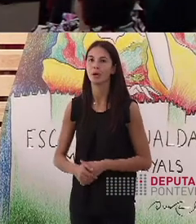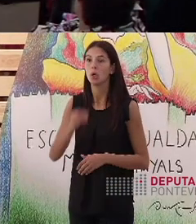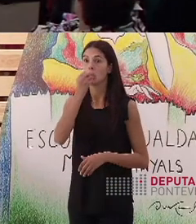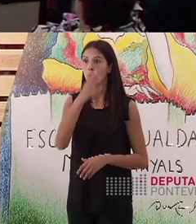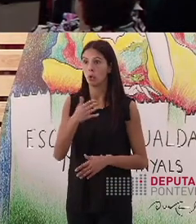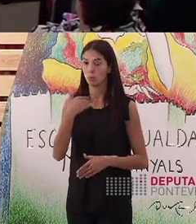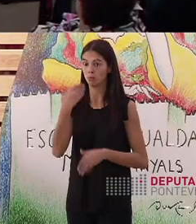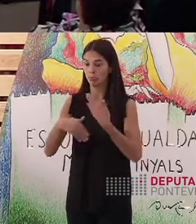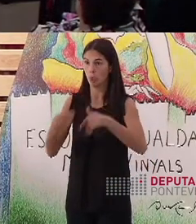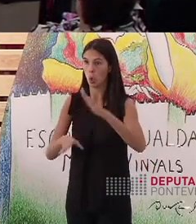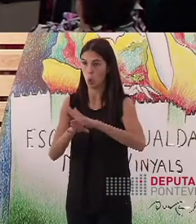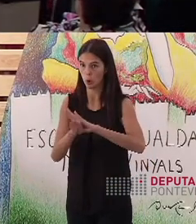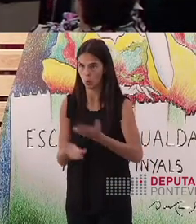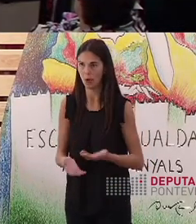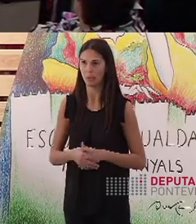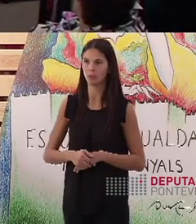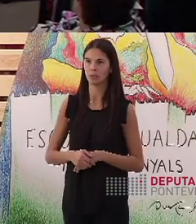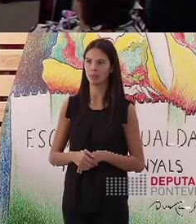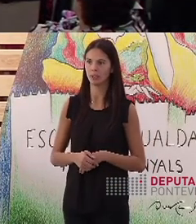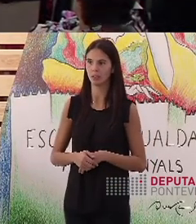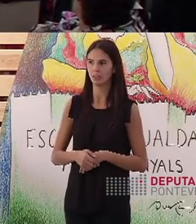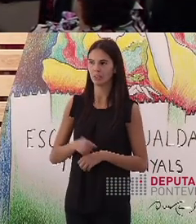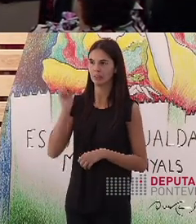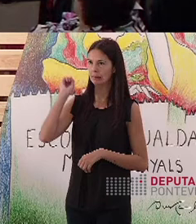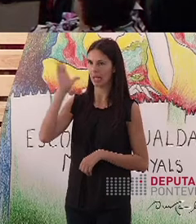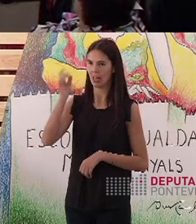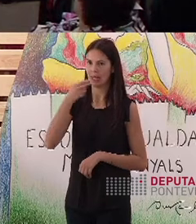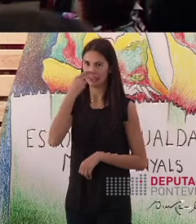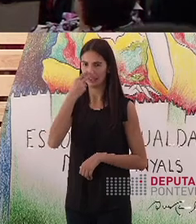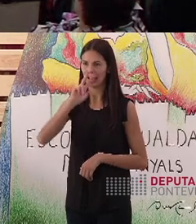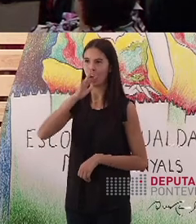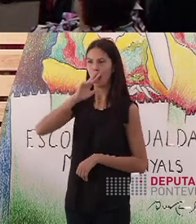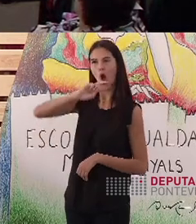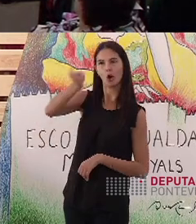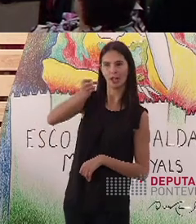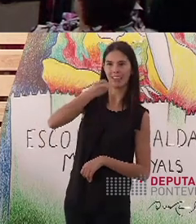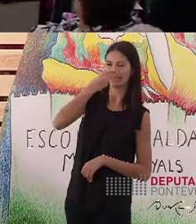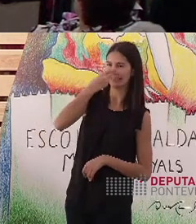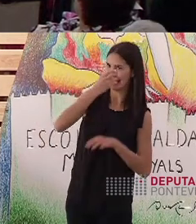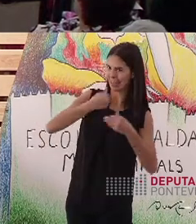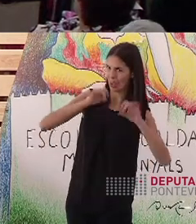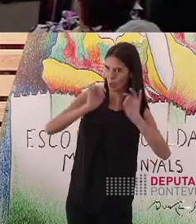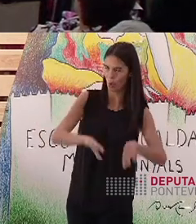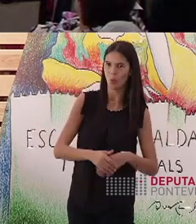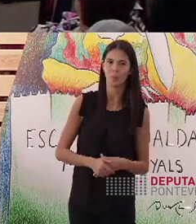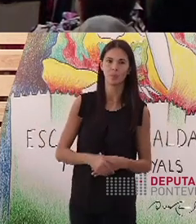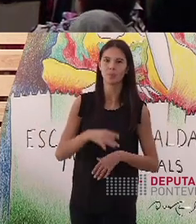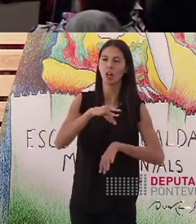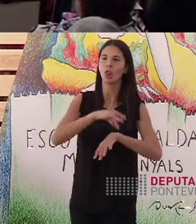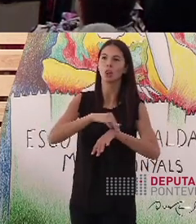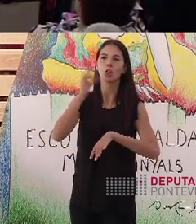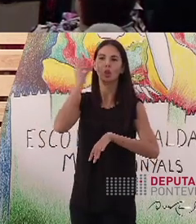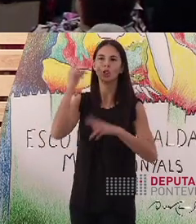Bueno, proseguimos entonces con, después de esta interesante charla, con otra igualmente interesante, coadautora en